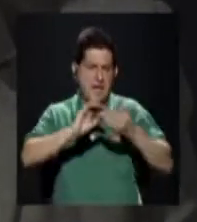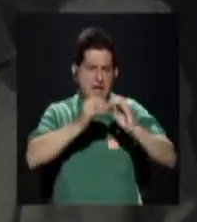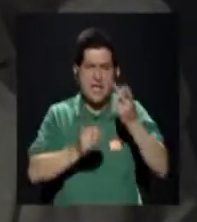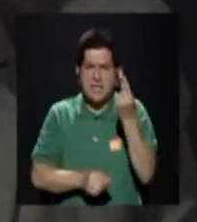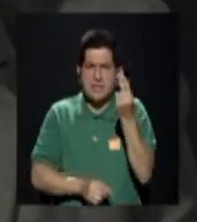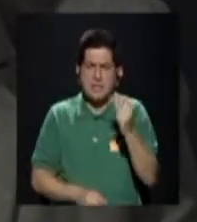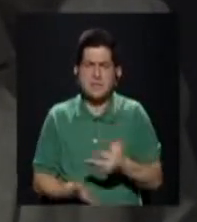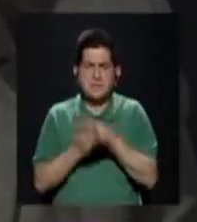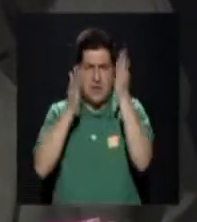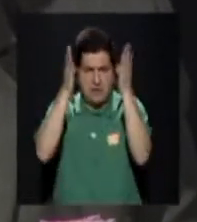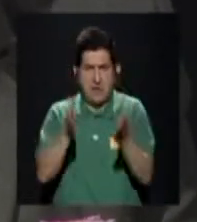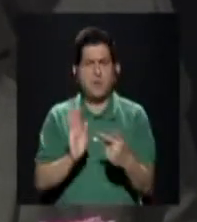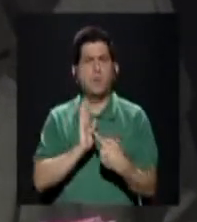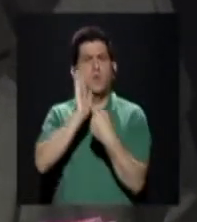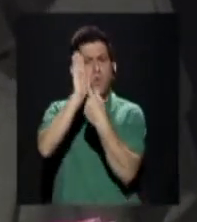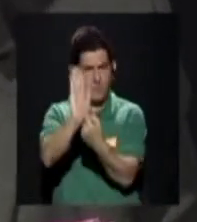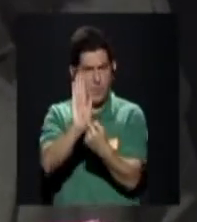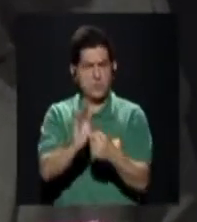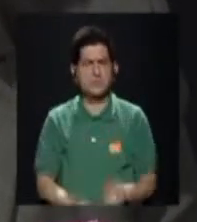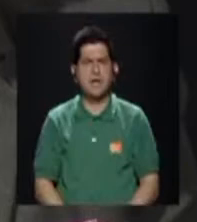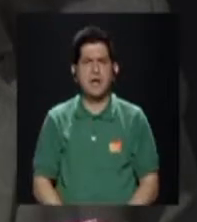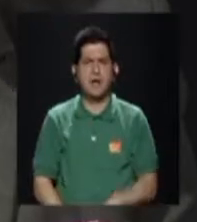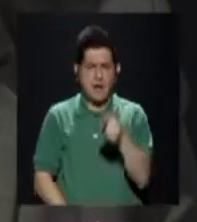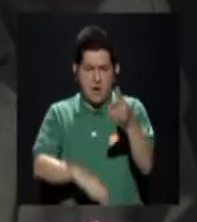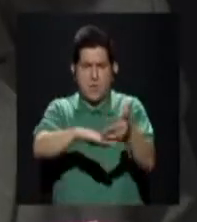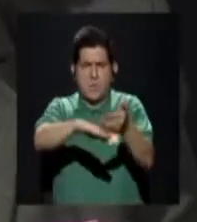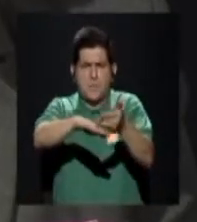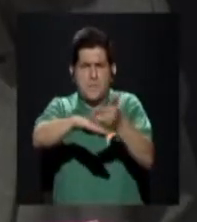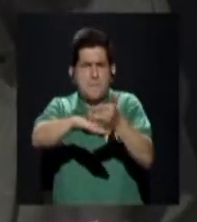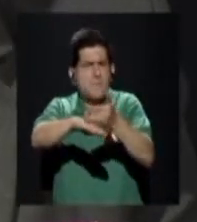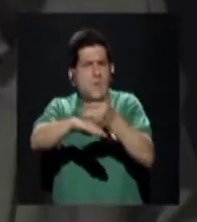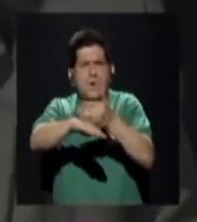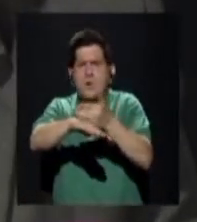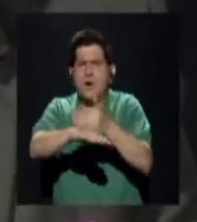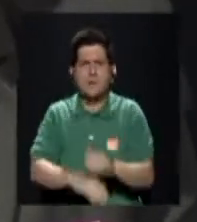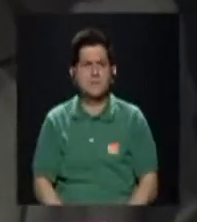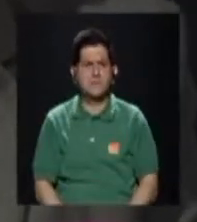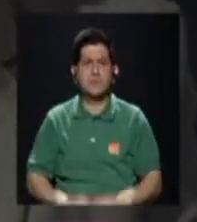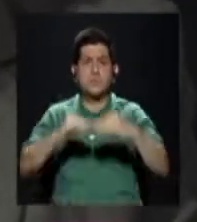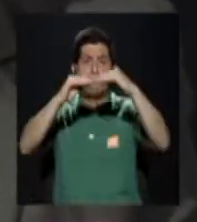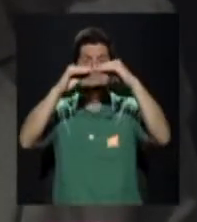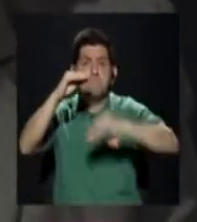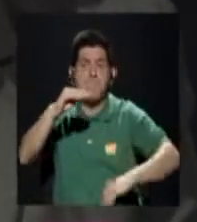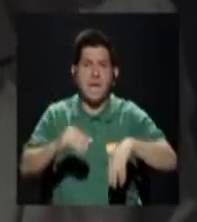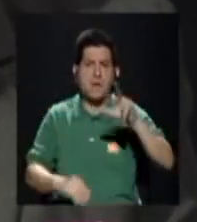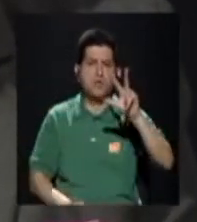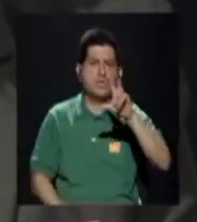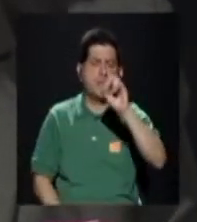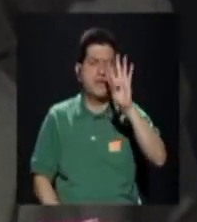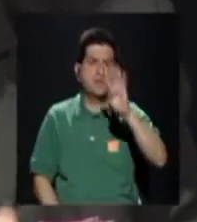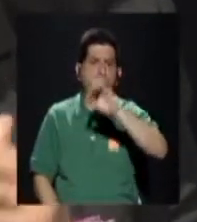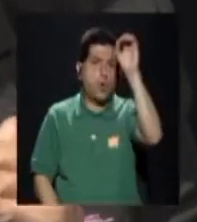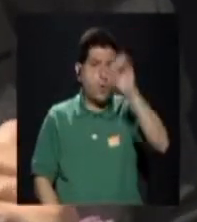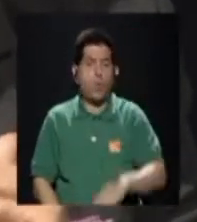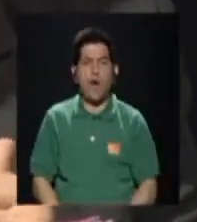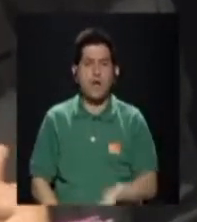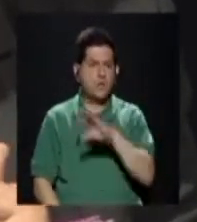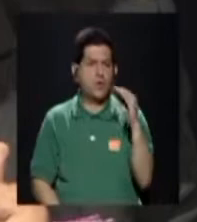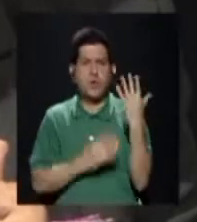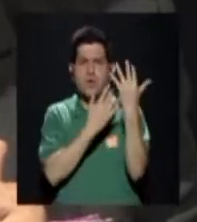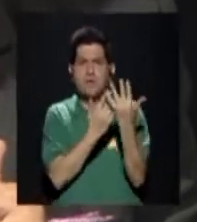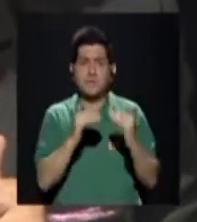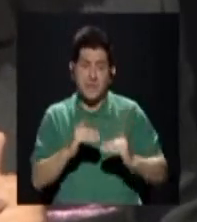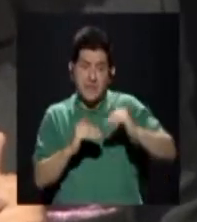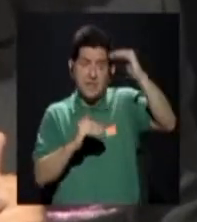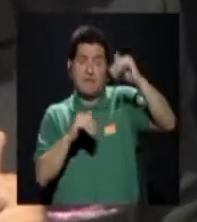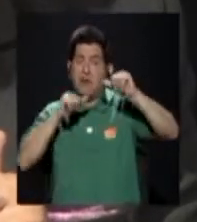consumidor estaba mostrando crecimientos, variaciones incluso por debajo del 3-4% y la expectativa todavía estaba